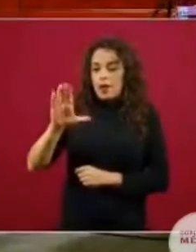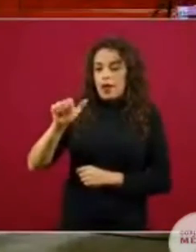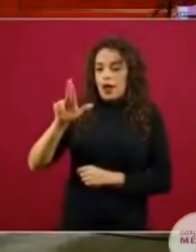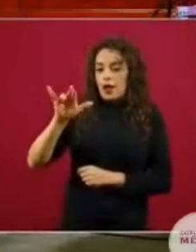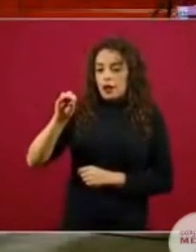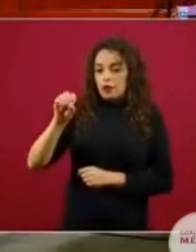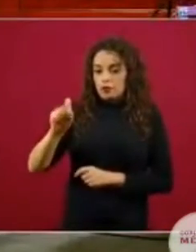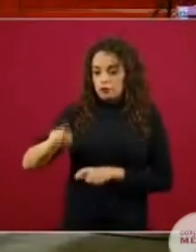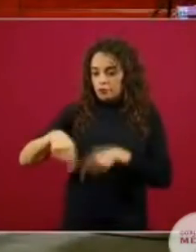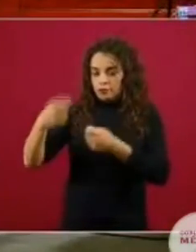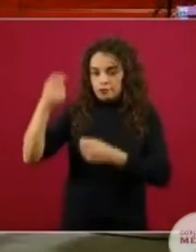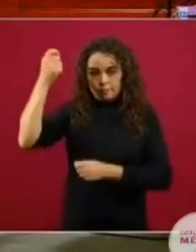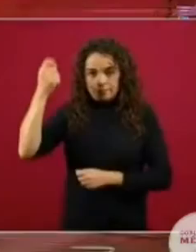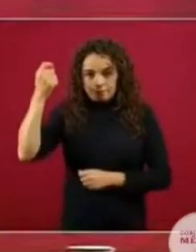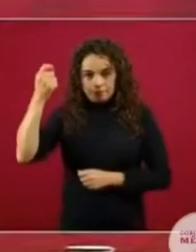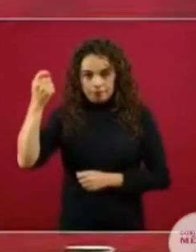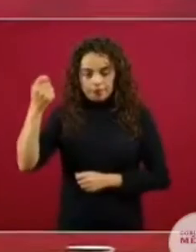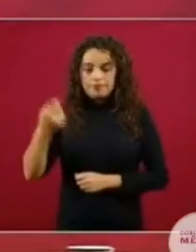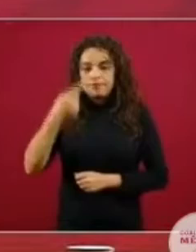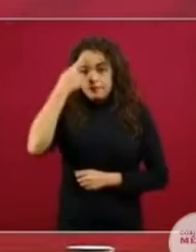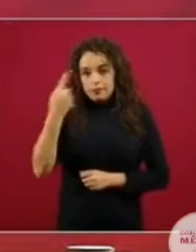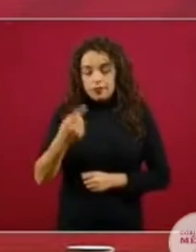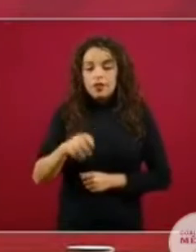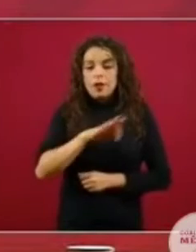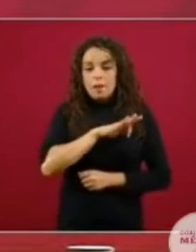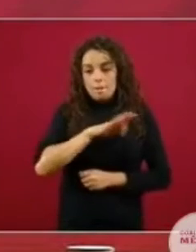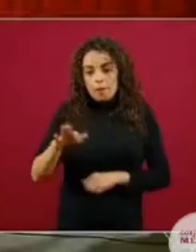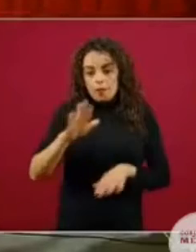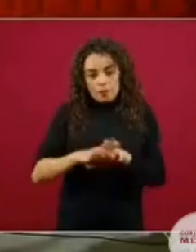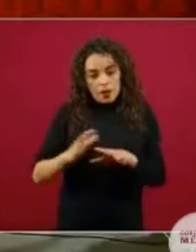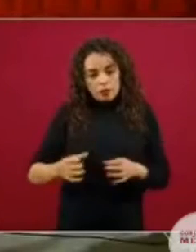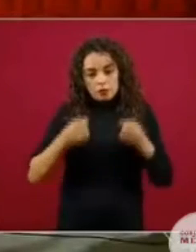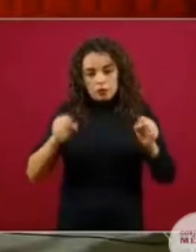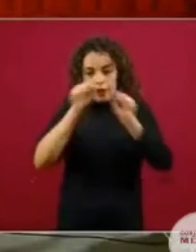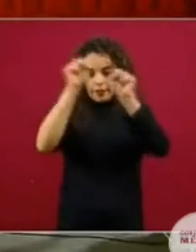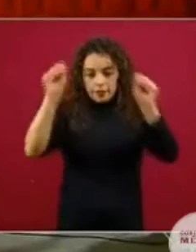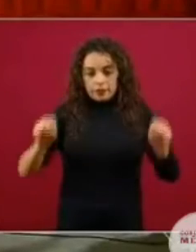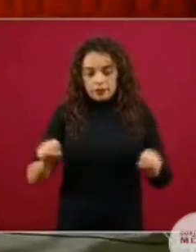contribuyan a enriquecer la capacidad del sistema de salud